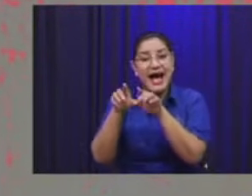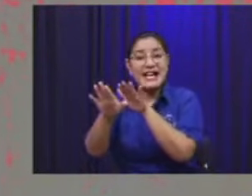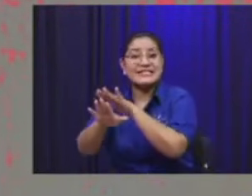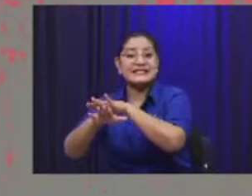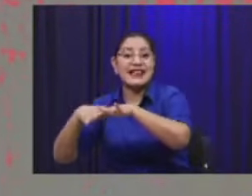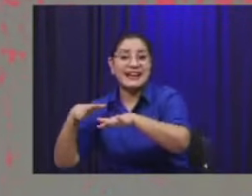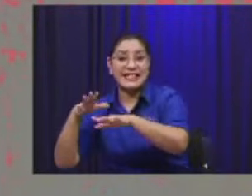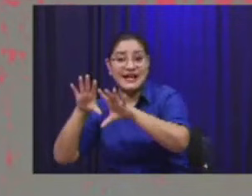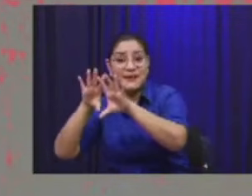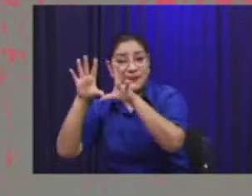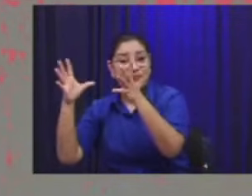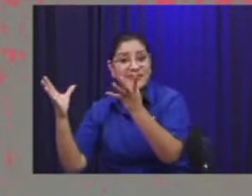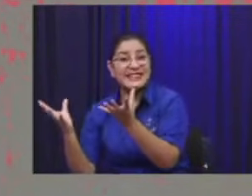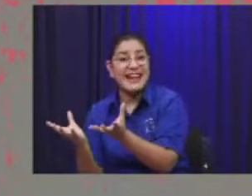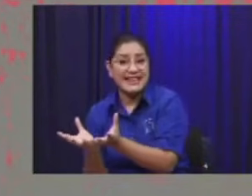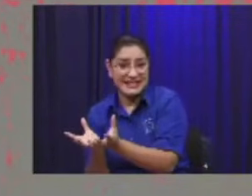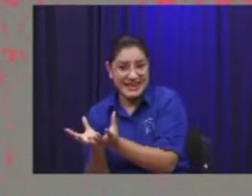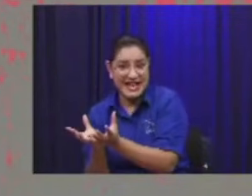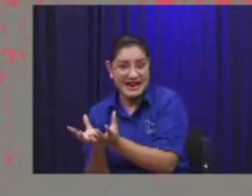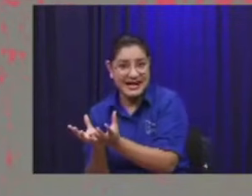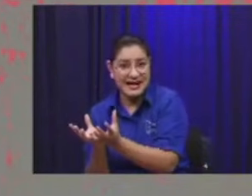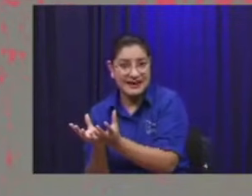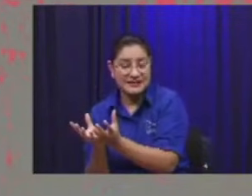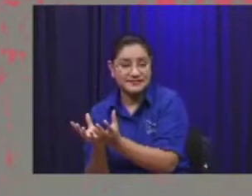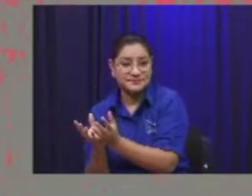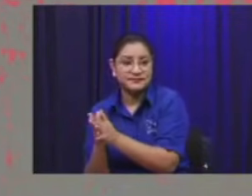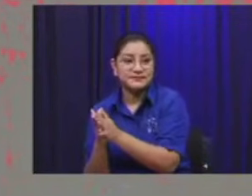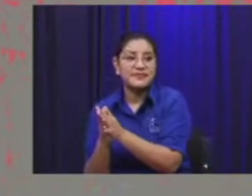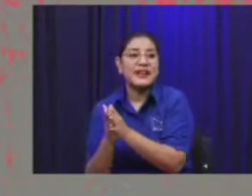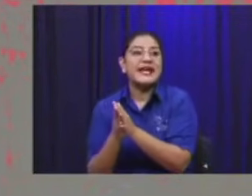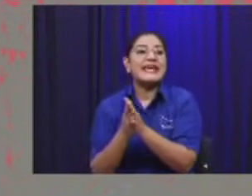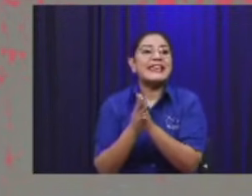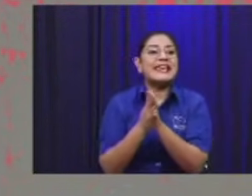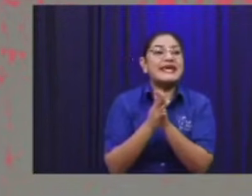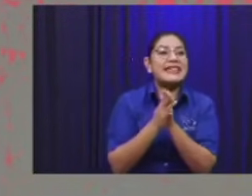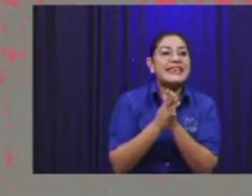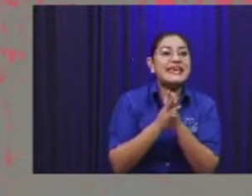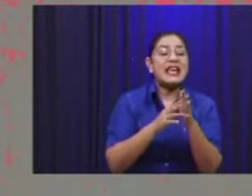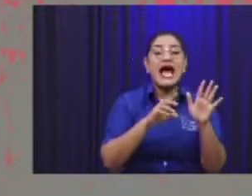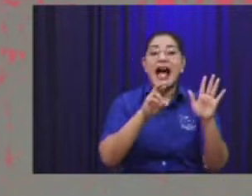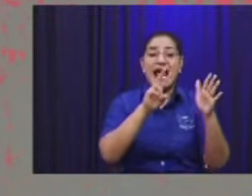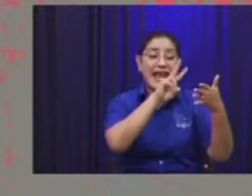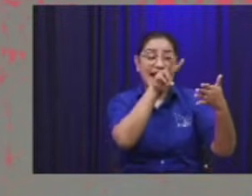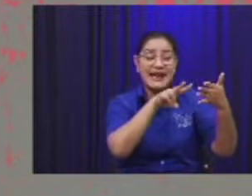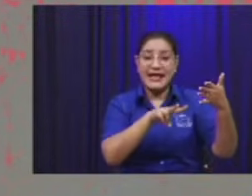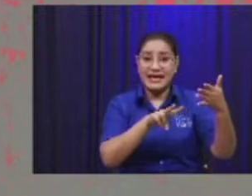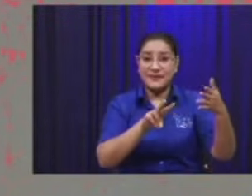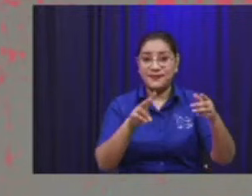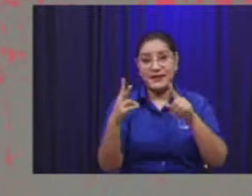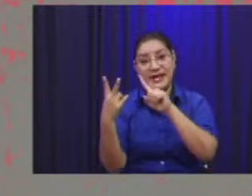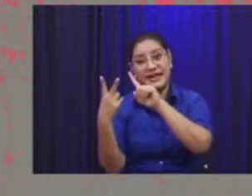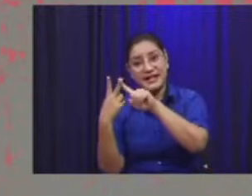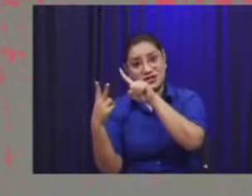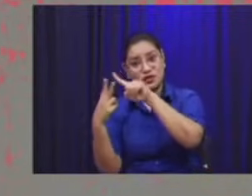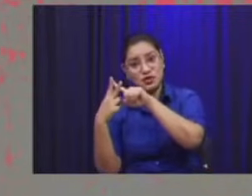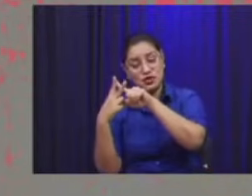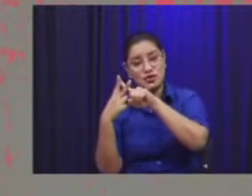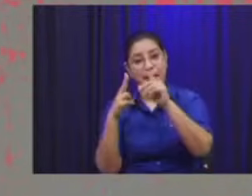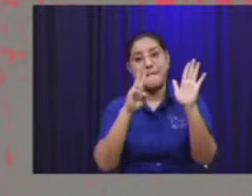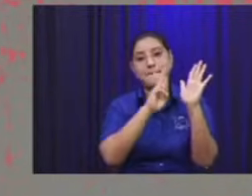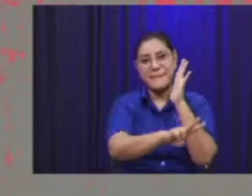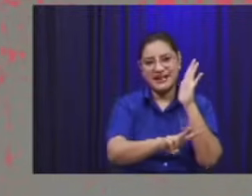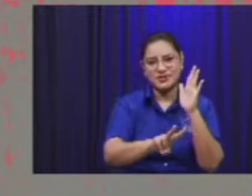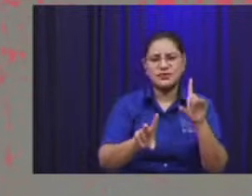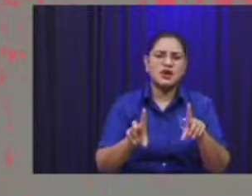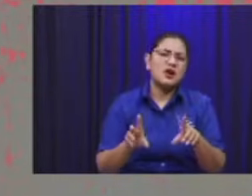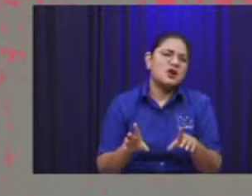aquí eso es entonces entonces miren lo que dice la biblia en estos dos versículos que exo 321 como